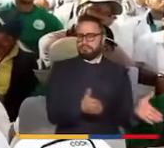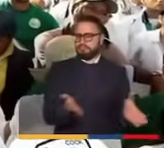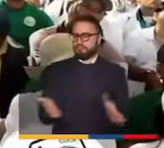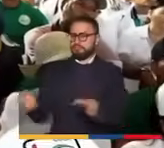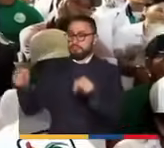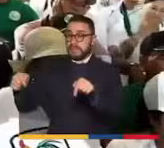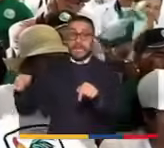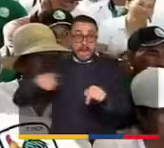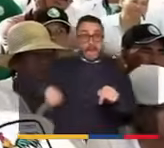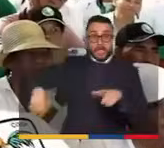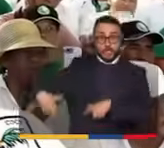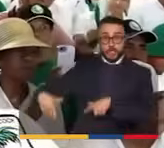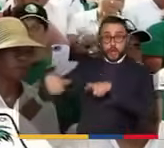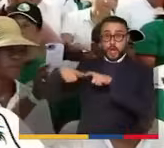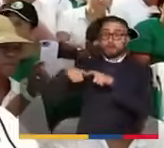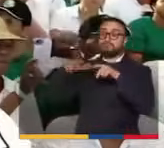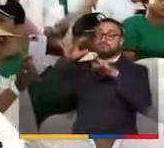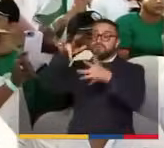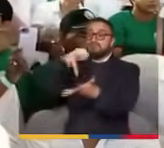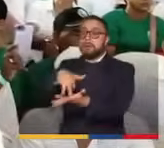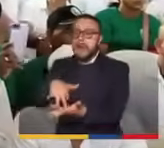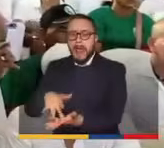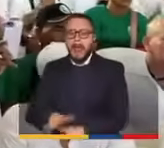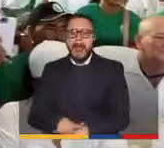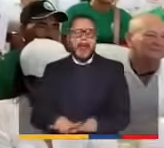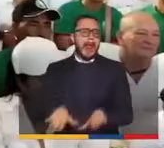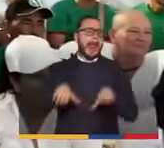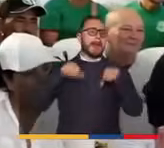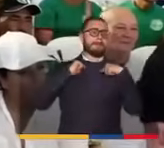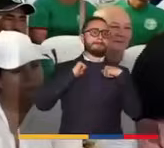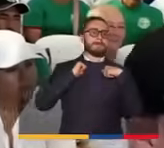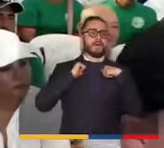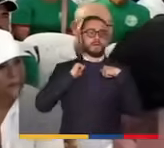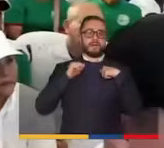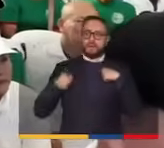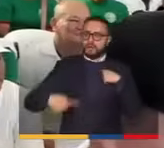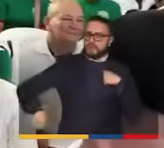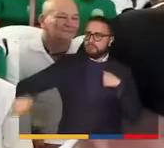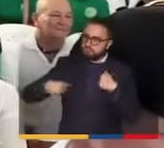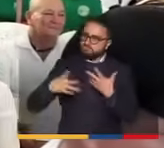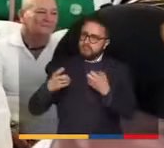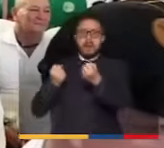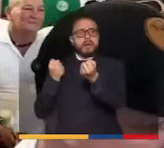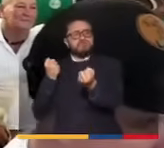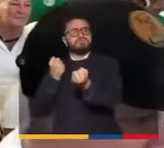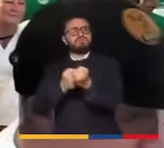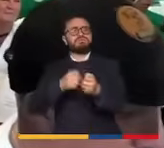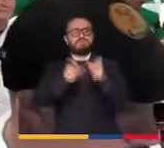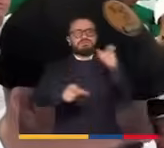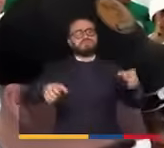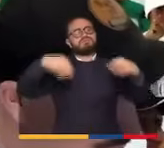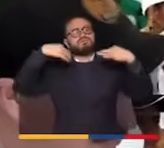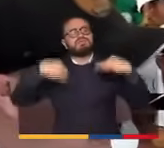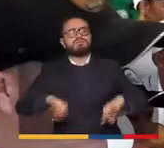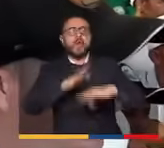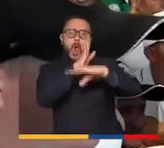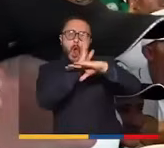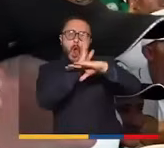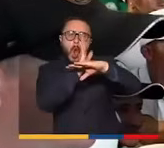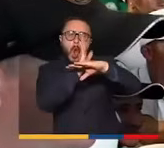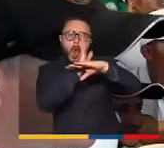estas regiones, se atreven a dar un paso en favor de la gente humilde y al